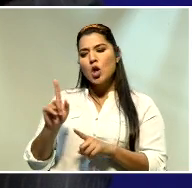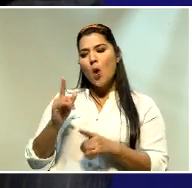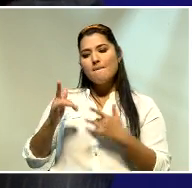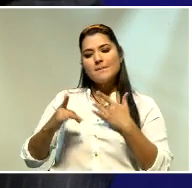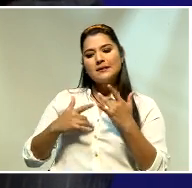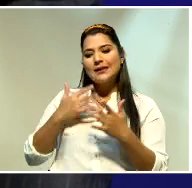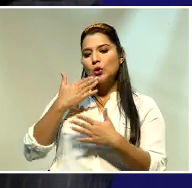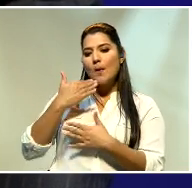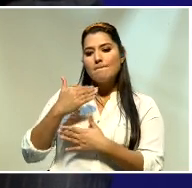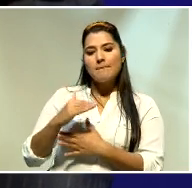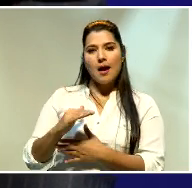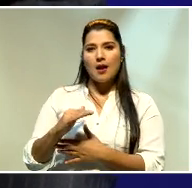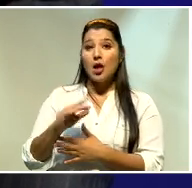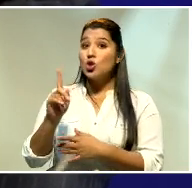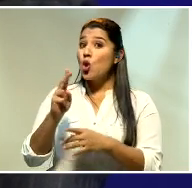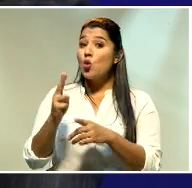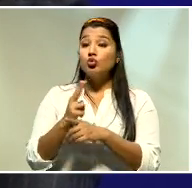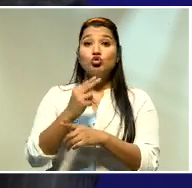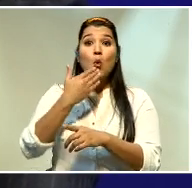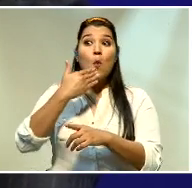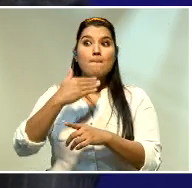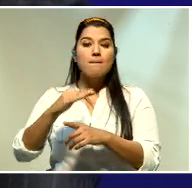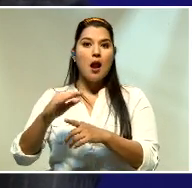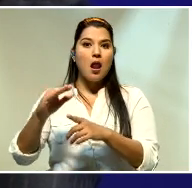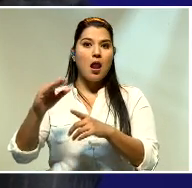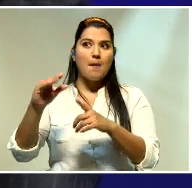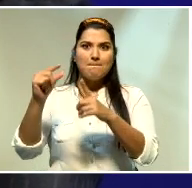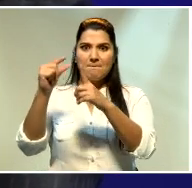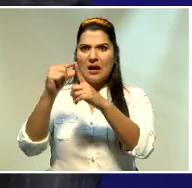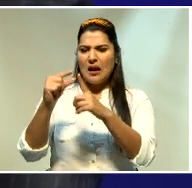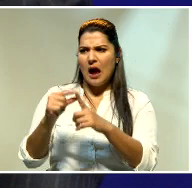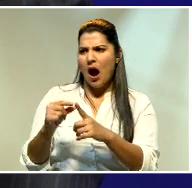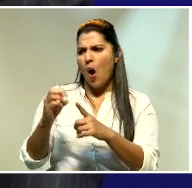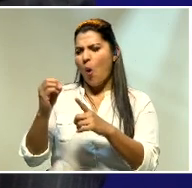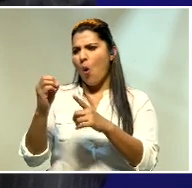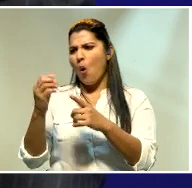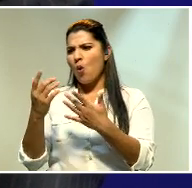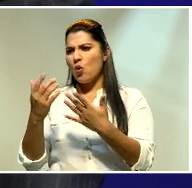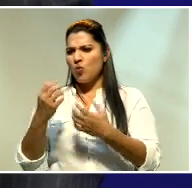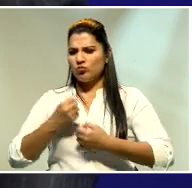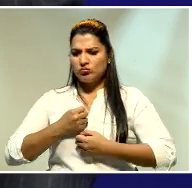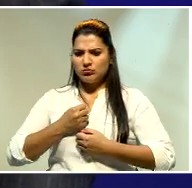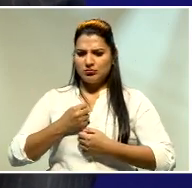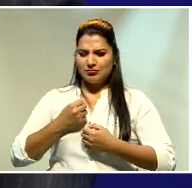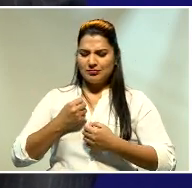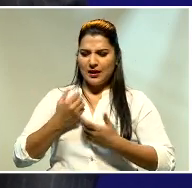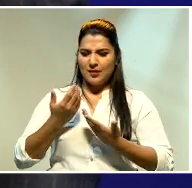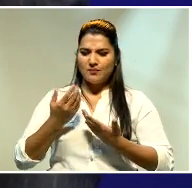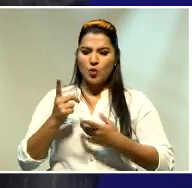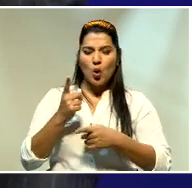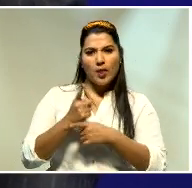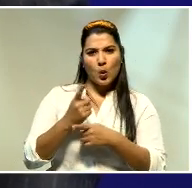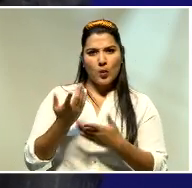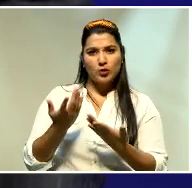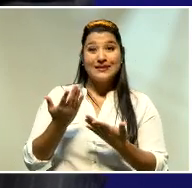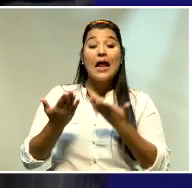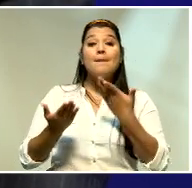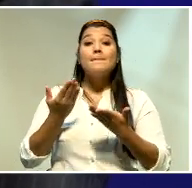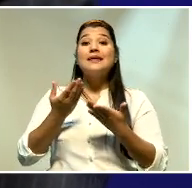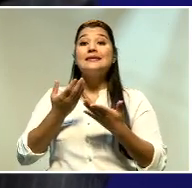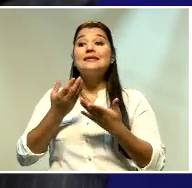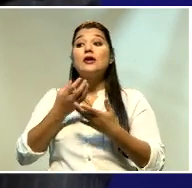mal por no usé un lenguaje o un vocabulario que fuera inadecuado. Probablemente fue el tono y fue la